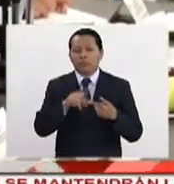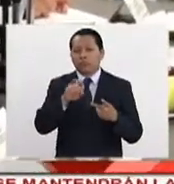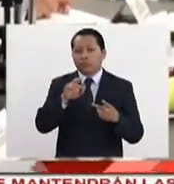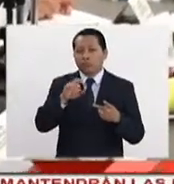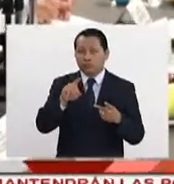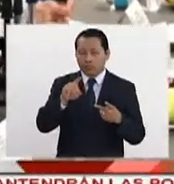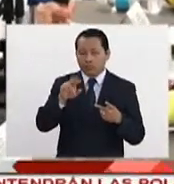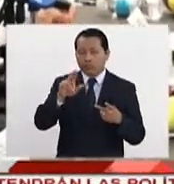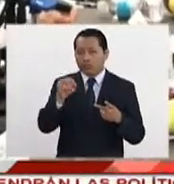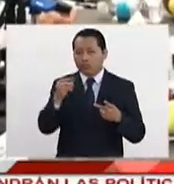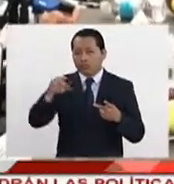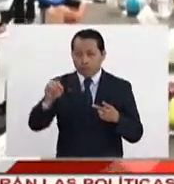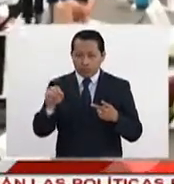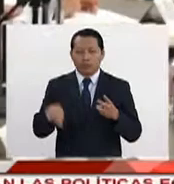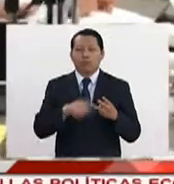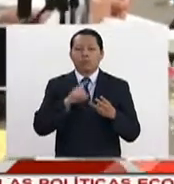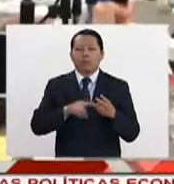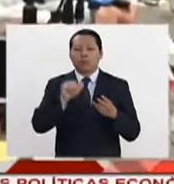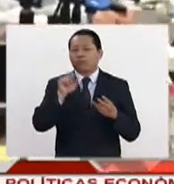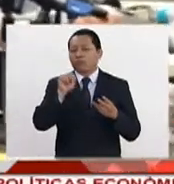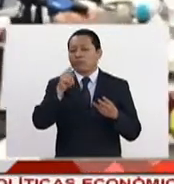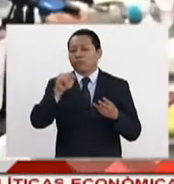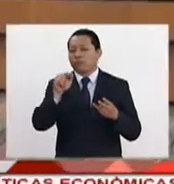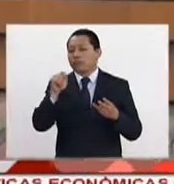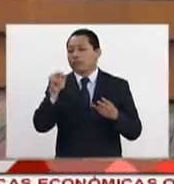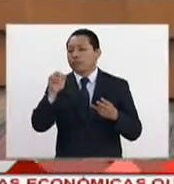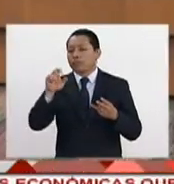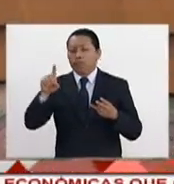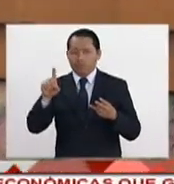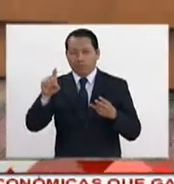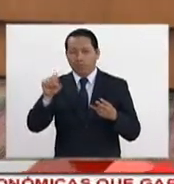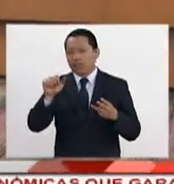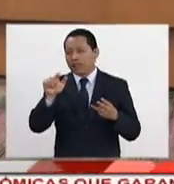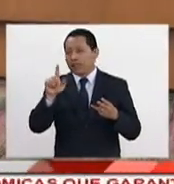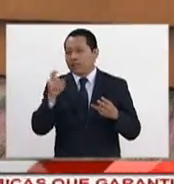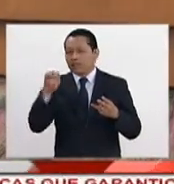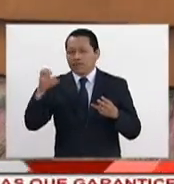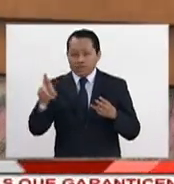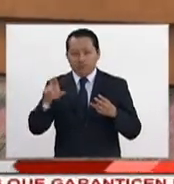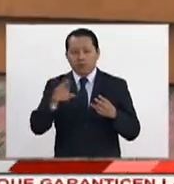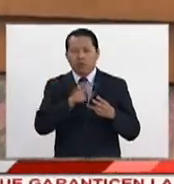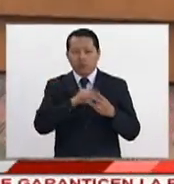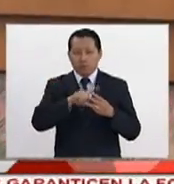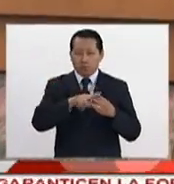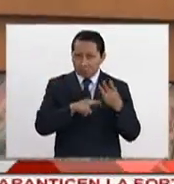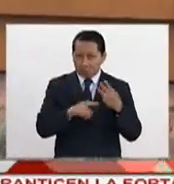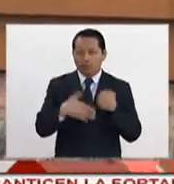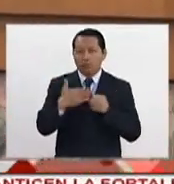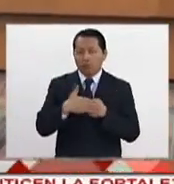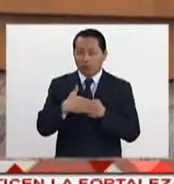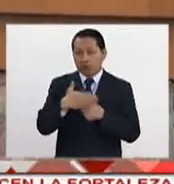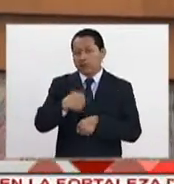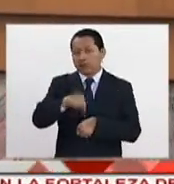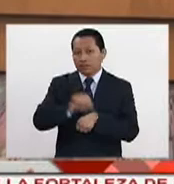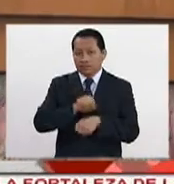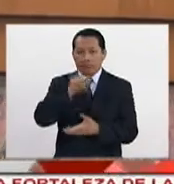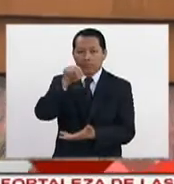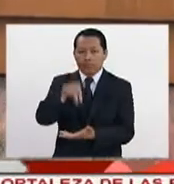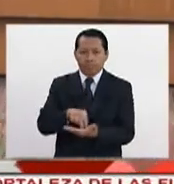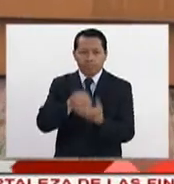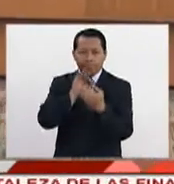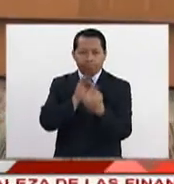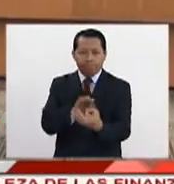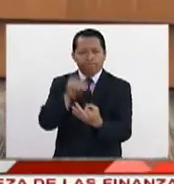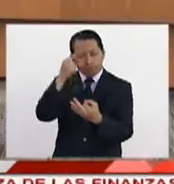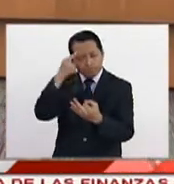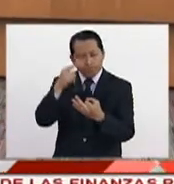Rogelio Colmenares Páramo y Ángel José Trinidad Saldívar. Esta terna se presentará la próxima semana al Pleno del Recinto para